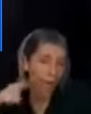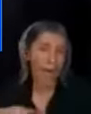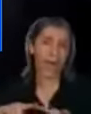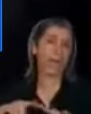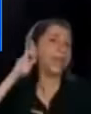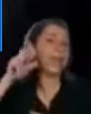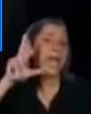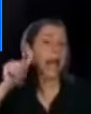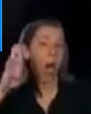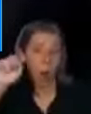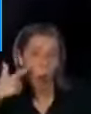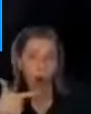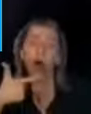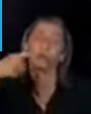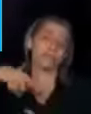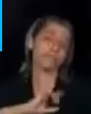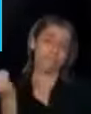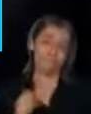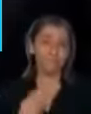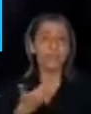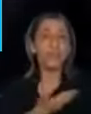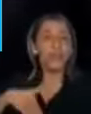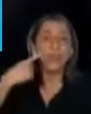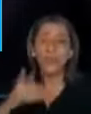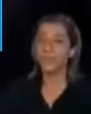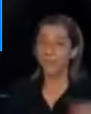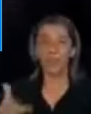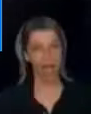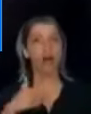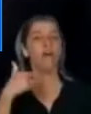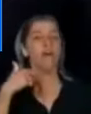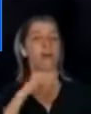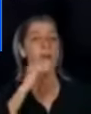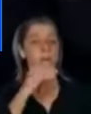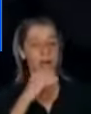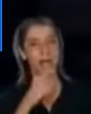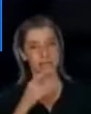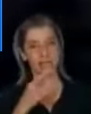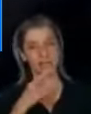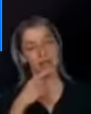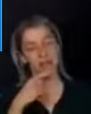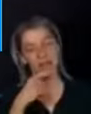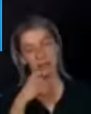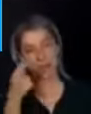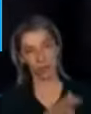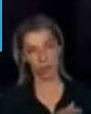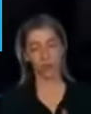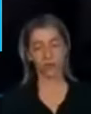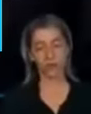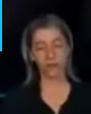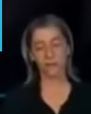Partido Verde en algunos, por ejemplo, en Guaymallén salió tercero. Claro. Digo, y dejando cuarto al Partido Justicialista.